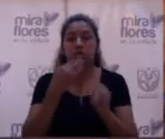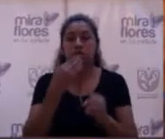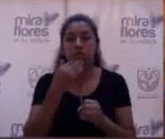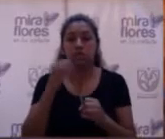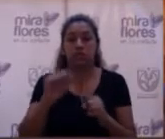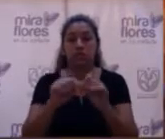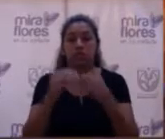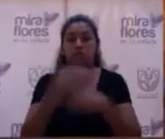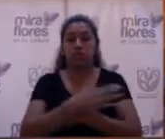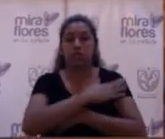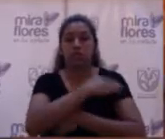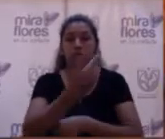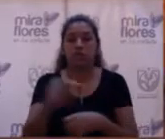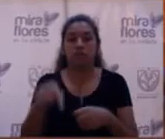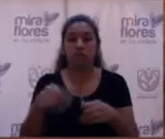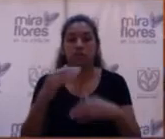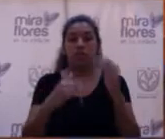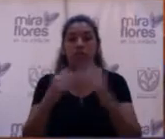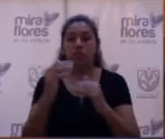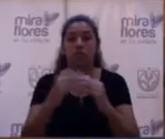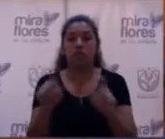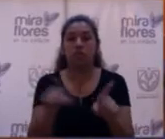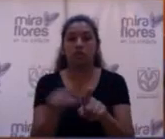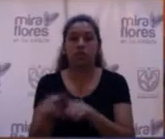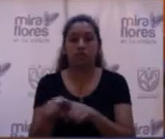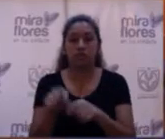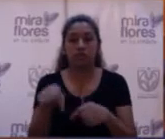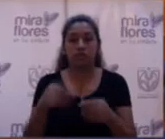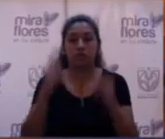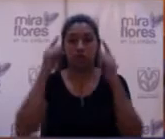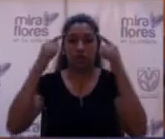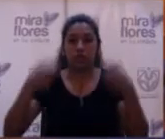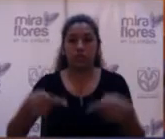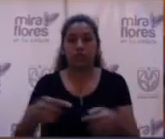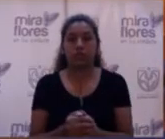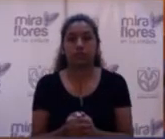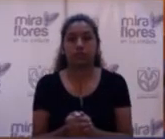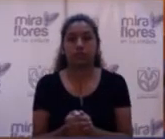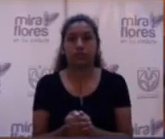documentación sustentatoria que obra como anexo y que forma parte del presente acuerdo. Al debate.